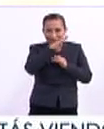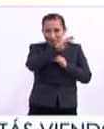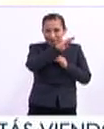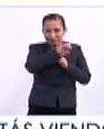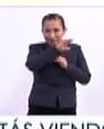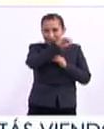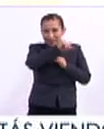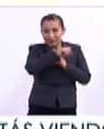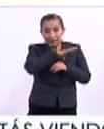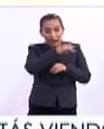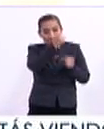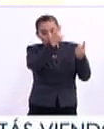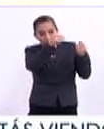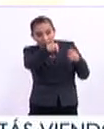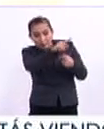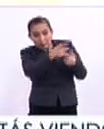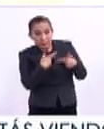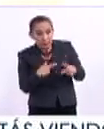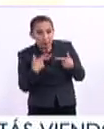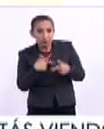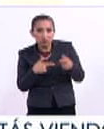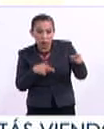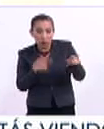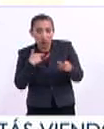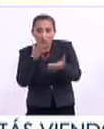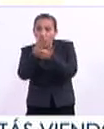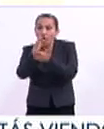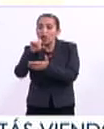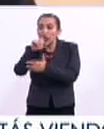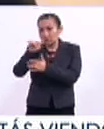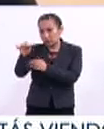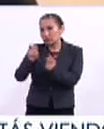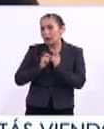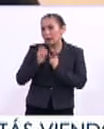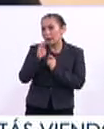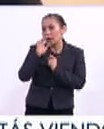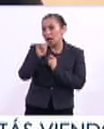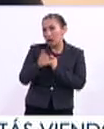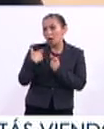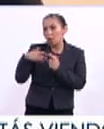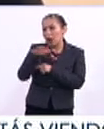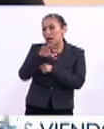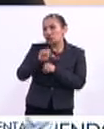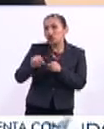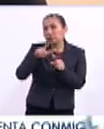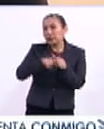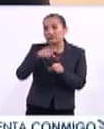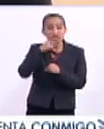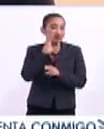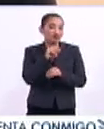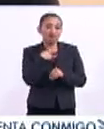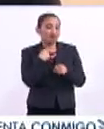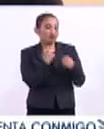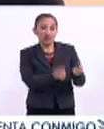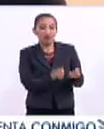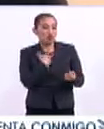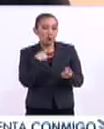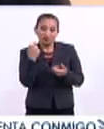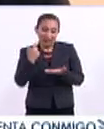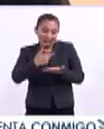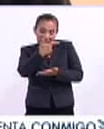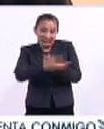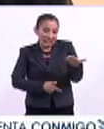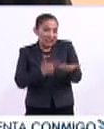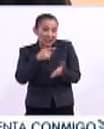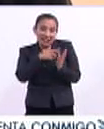becas, que hay gente que ha entrado a CONACYT pidiendo una beca en un área de sociología y le dicen eso no entra aquí.